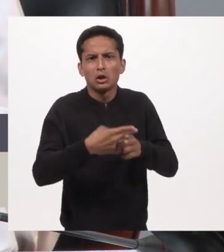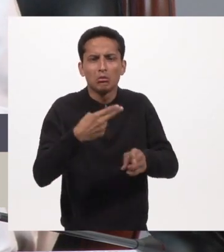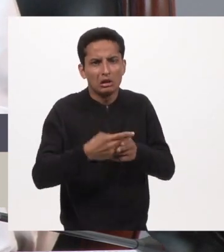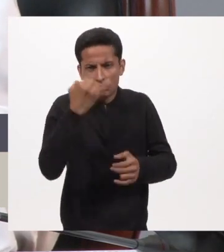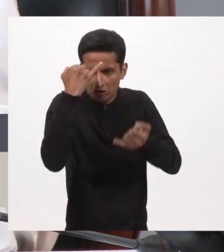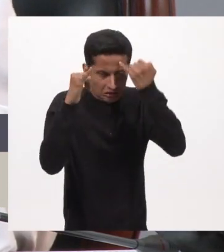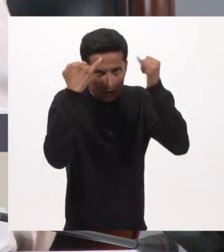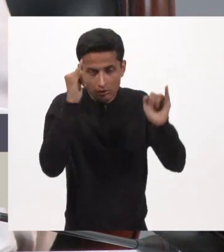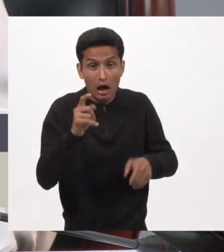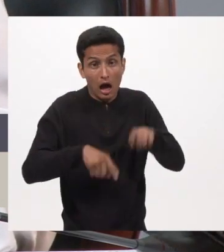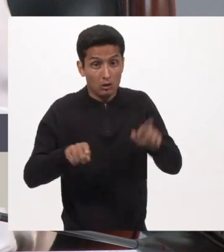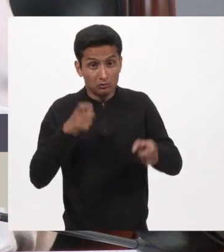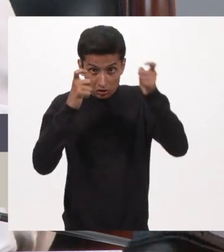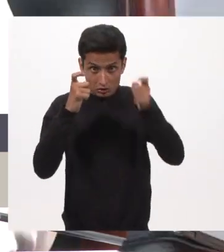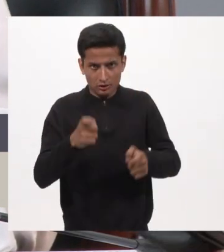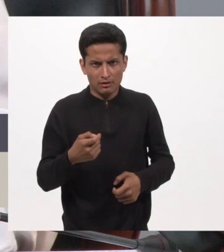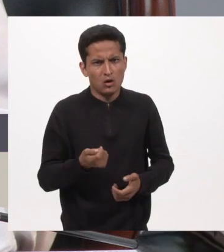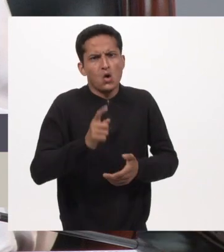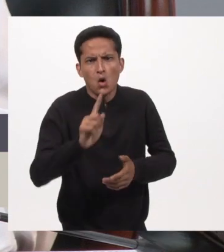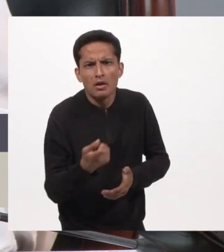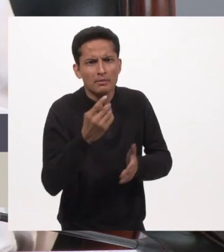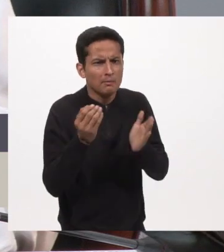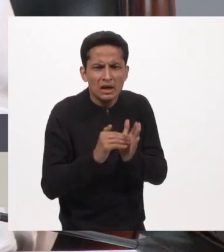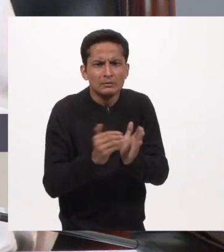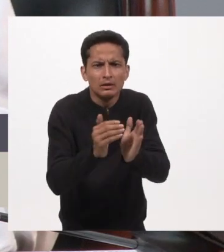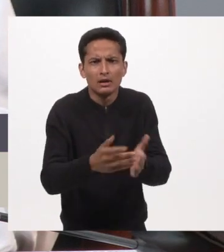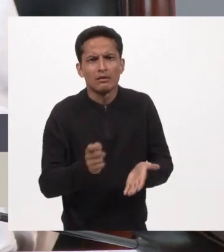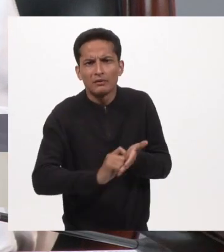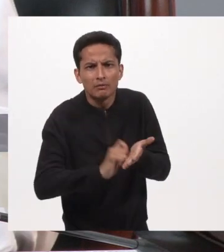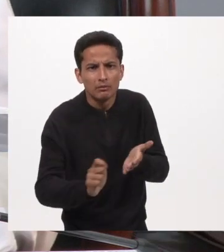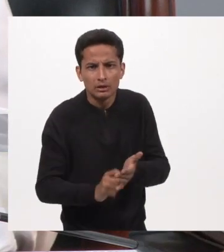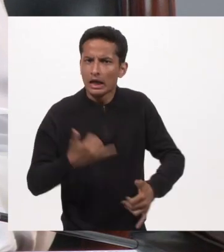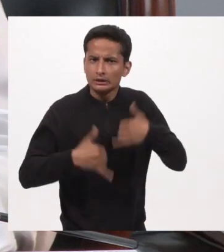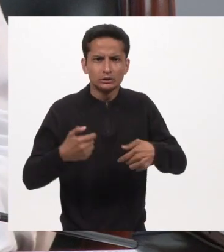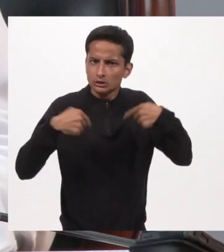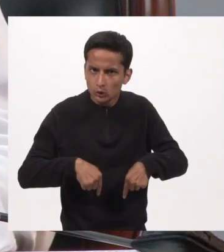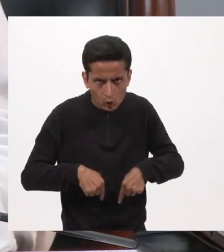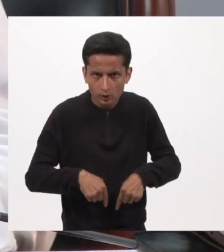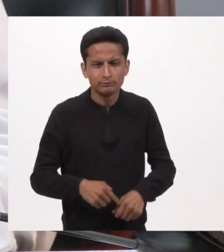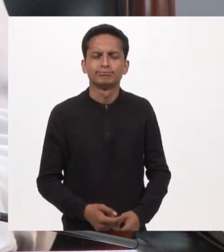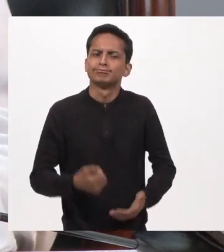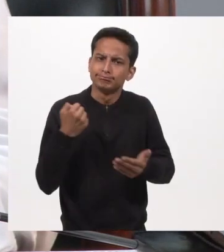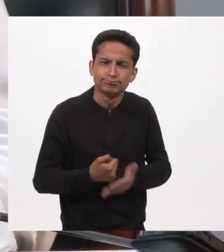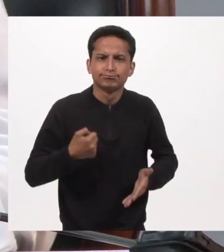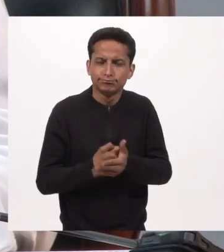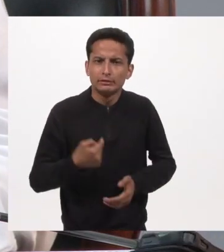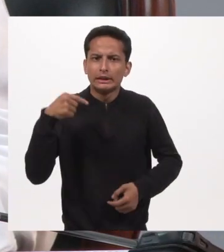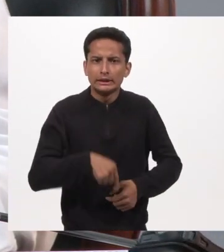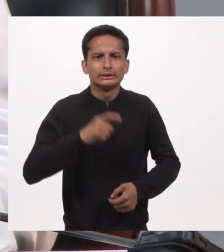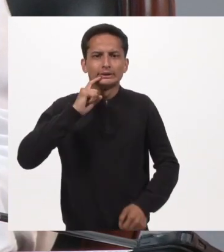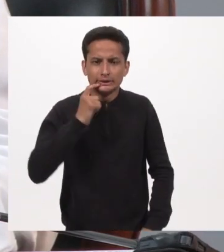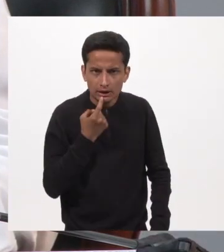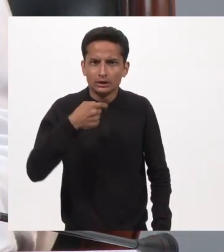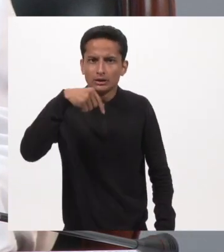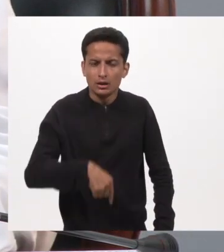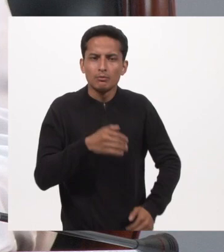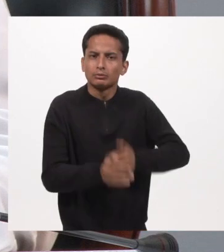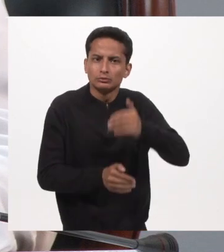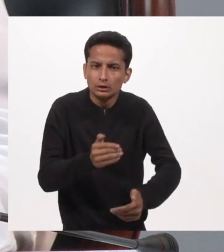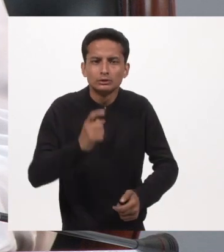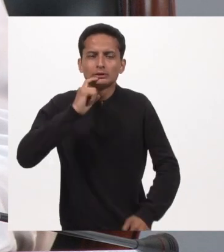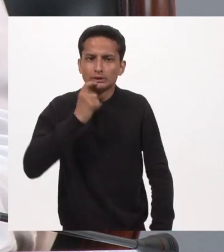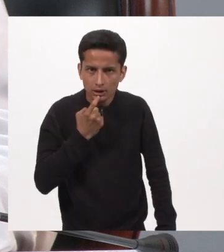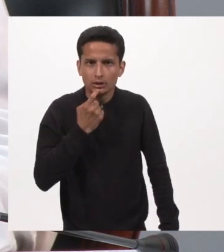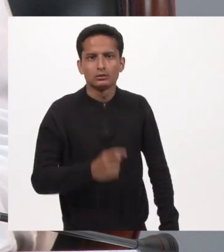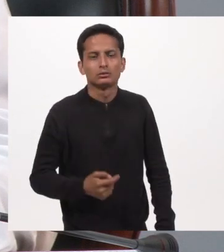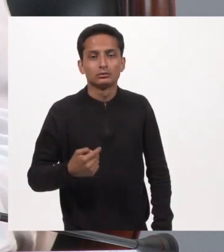nombres ficticios, los mismos dirigentes firman más de una ocasión. Señores, esto no es un juego. Insistimos, esta es una institución seria, este